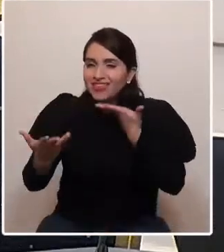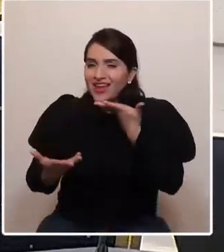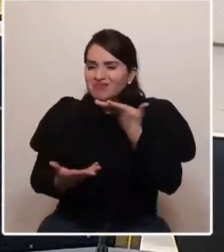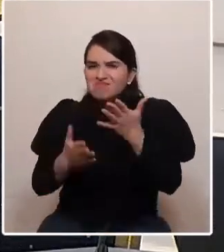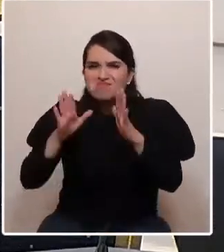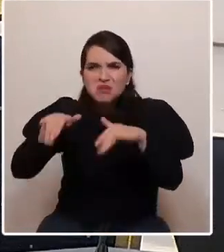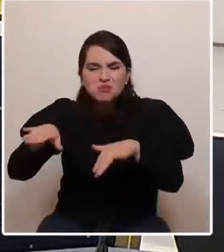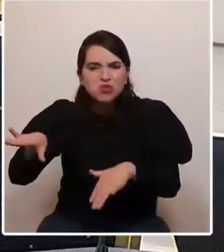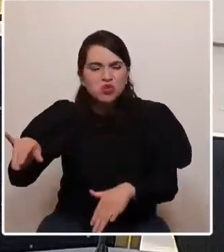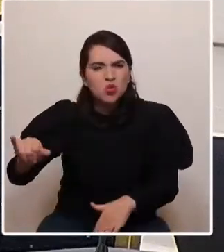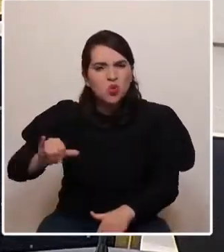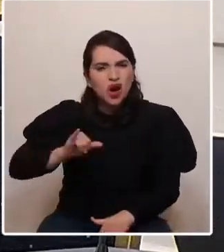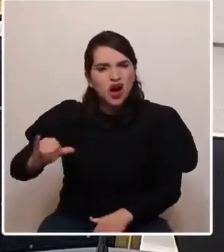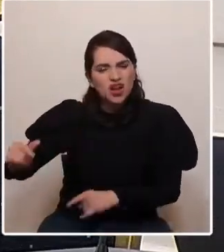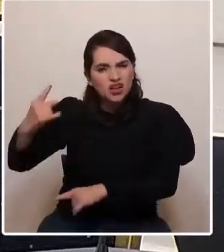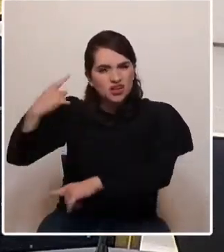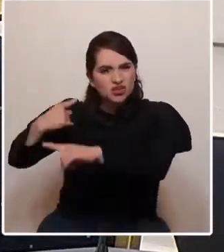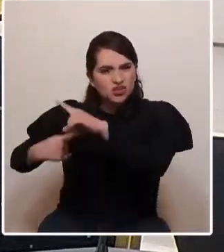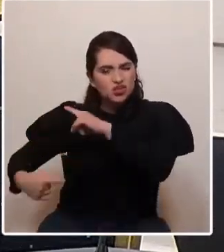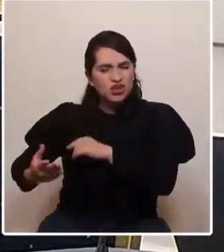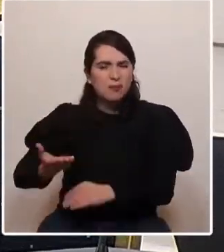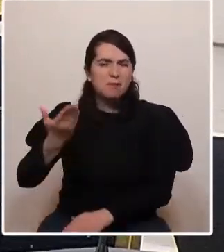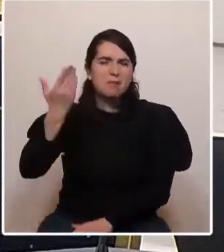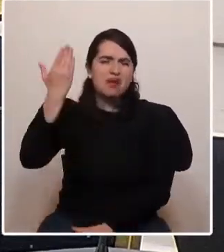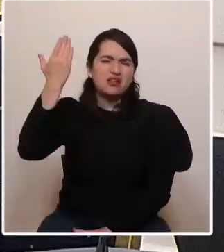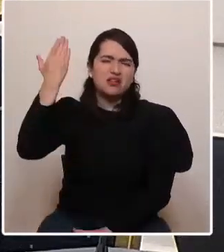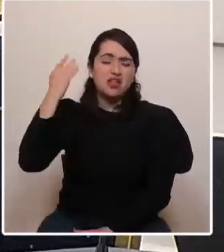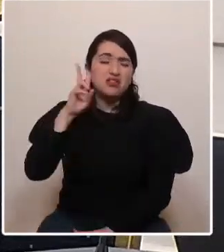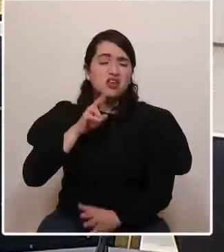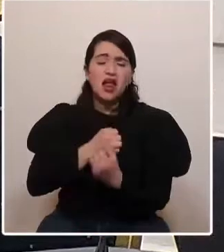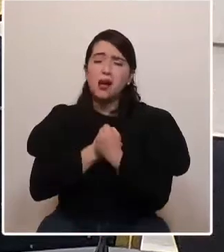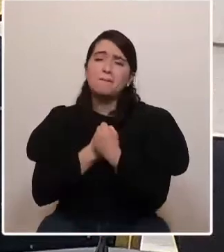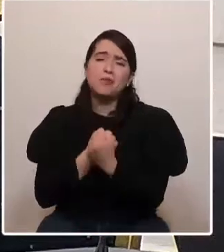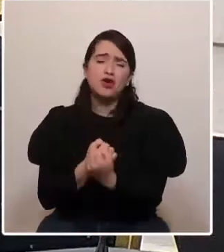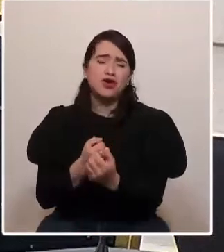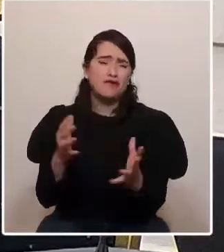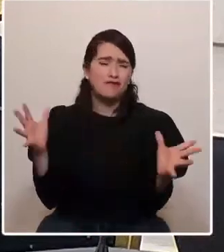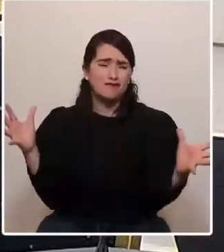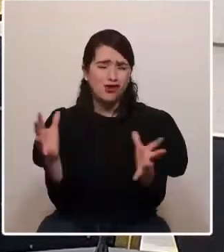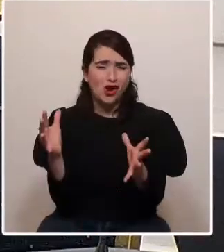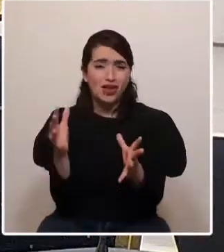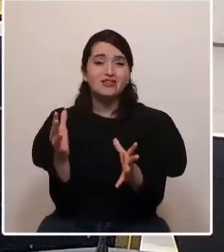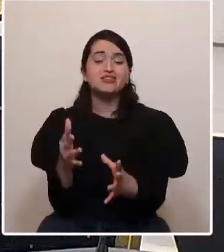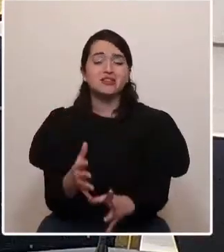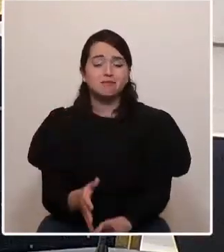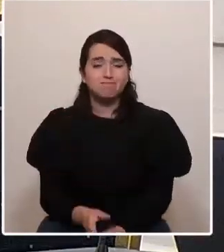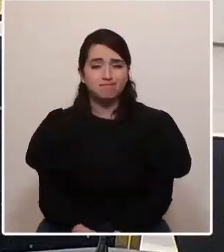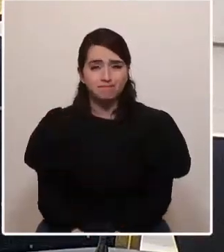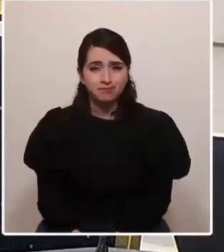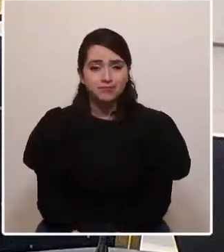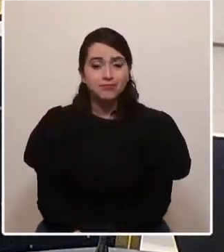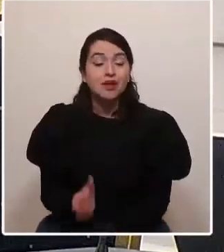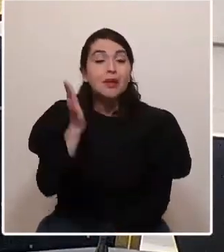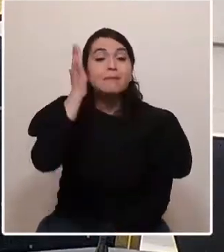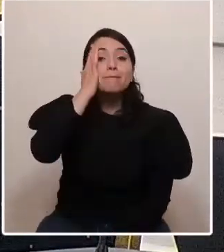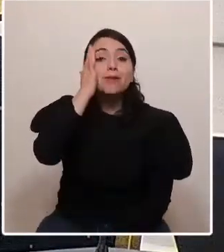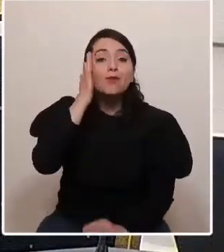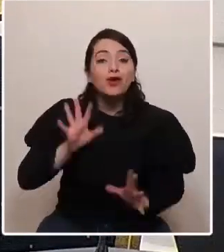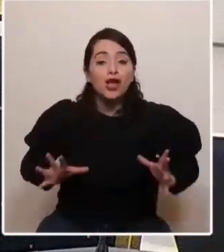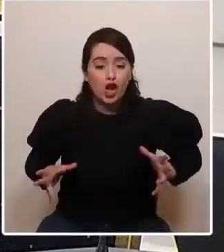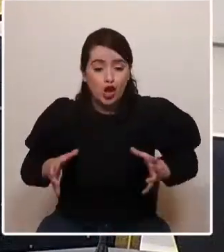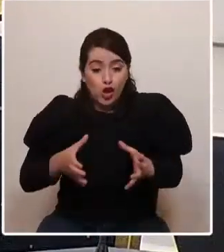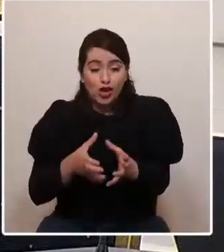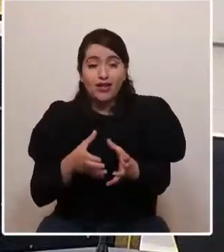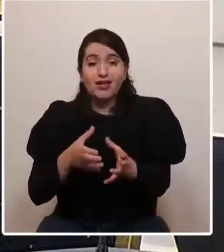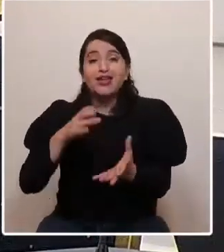patrones, trayendo retazos de barbarias, desamores, violencia, pillaje. La memoria colectiva de un país es